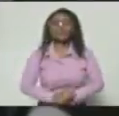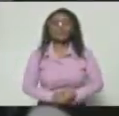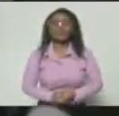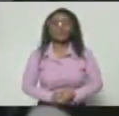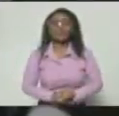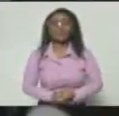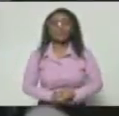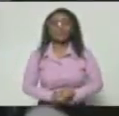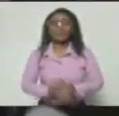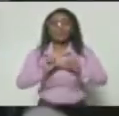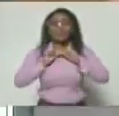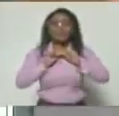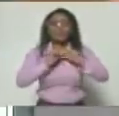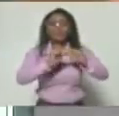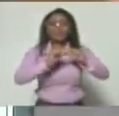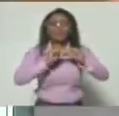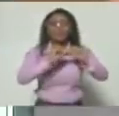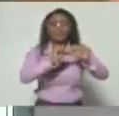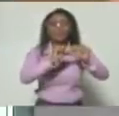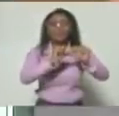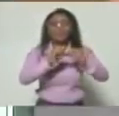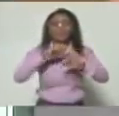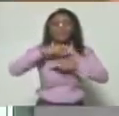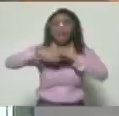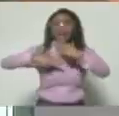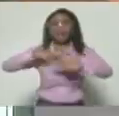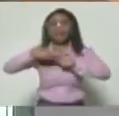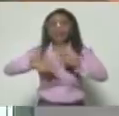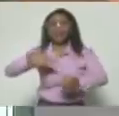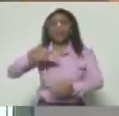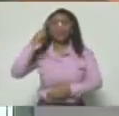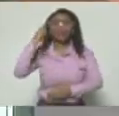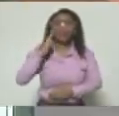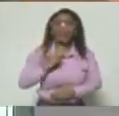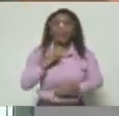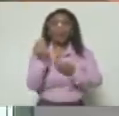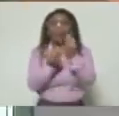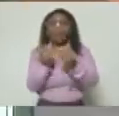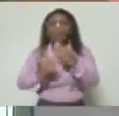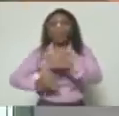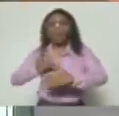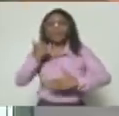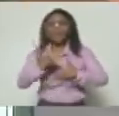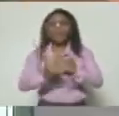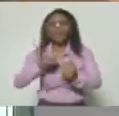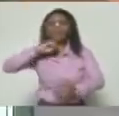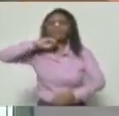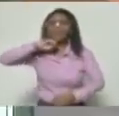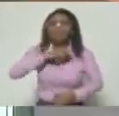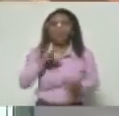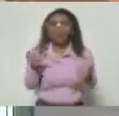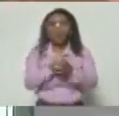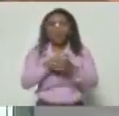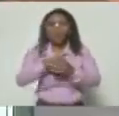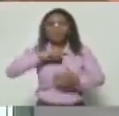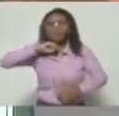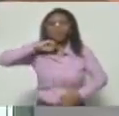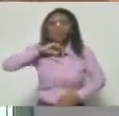en la continuidad de la Revolución Bolivariana como proyecto histórico, como bloque histórico que